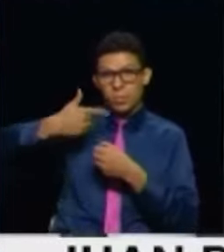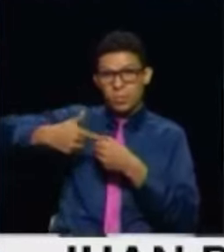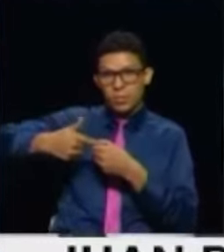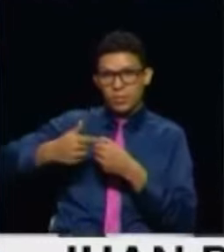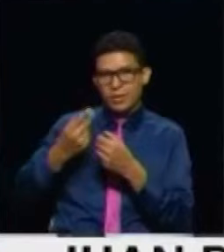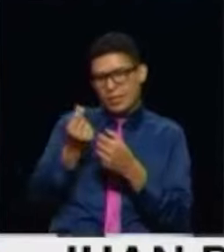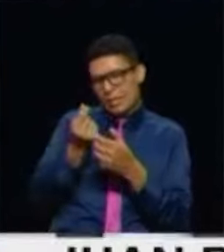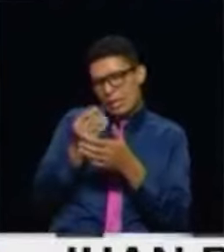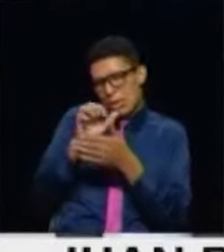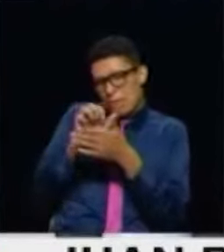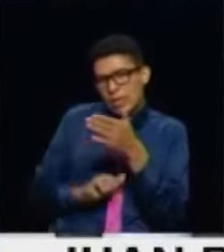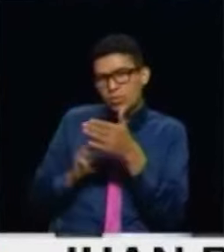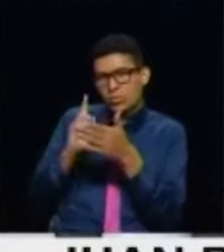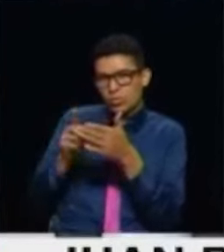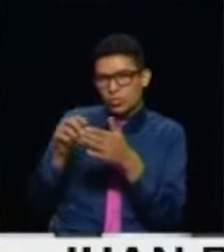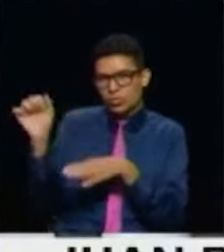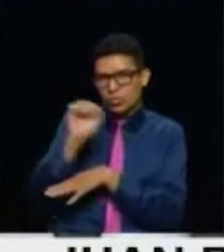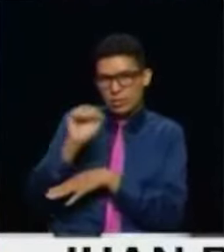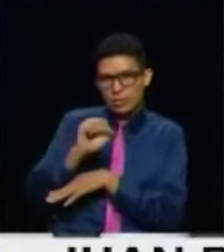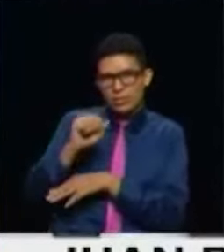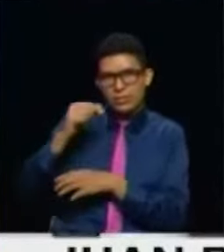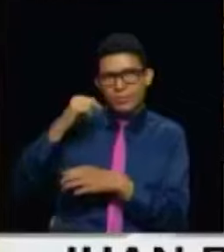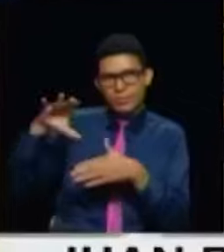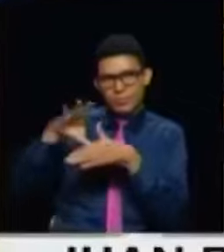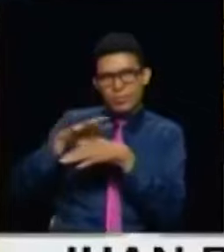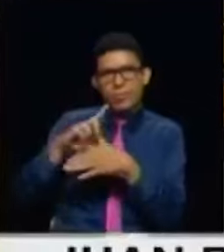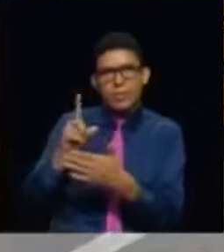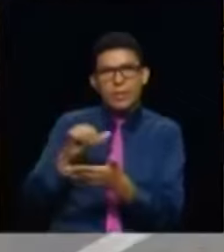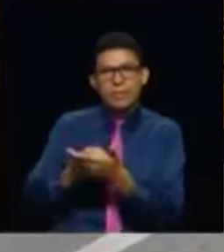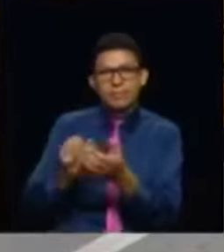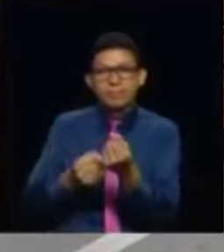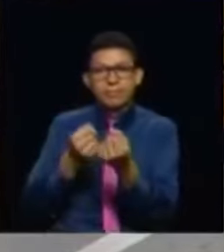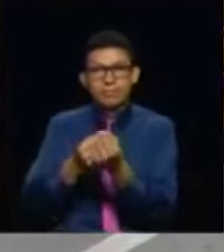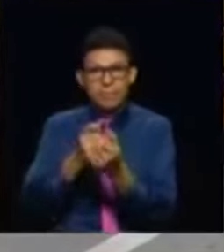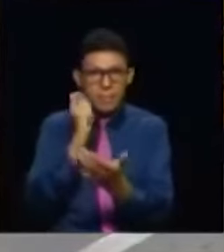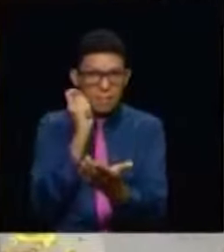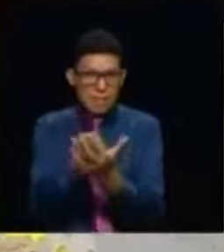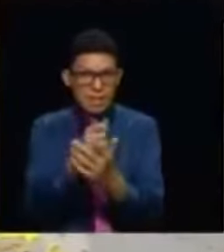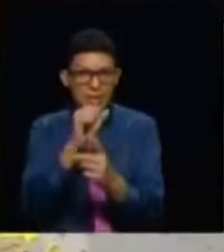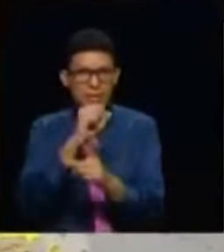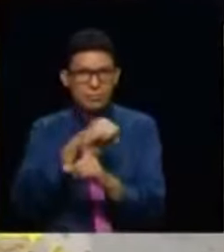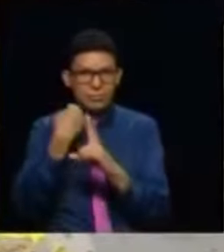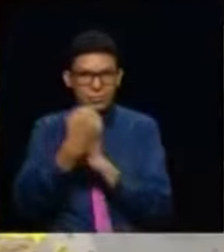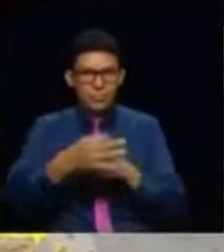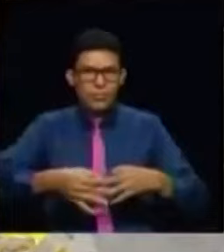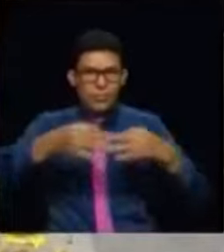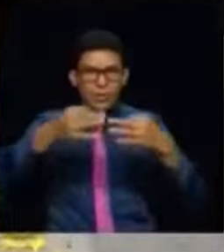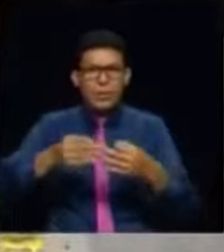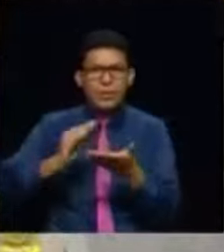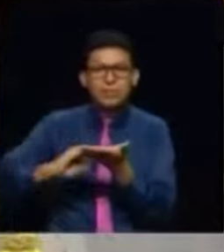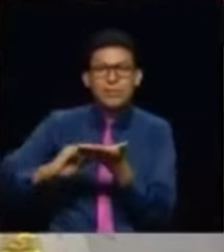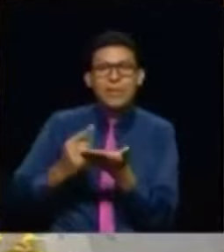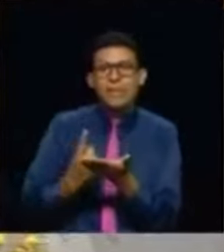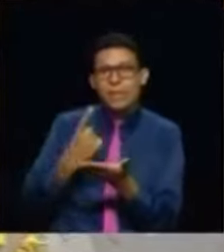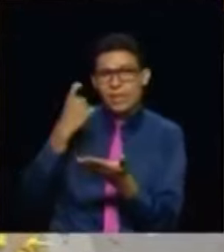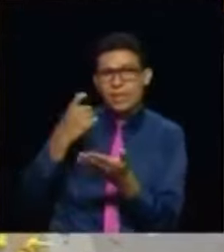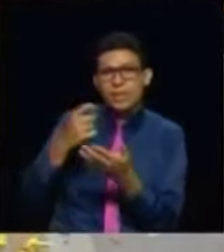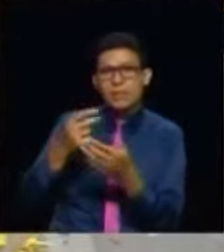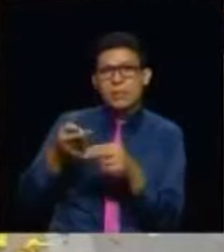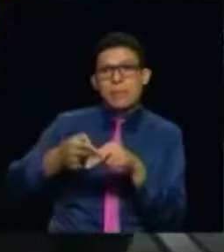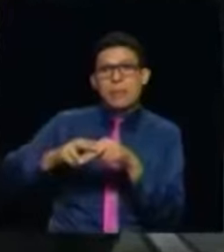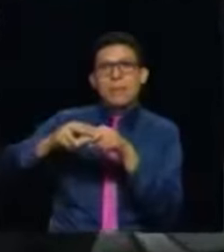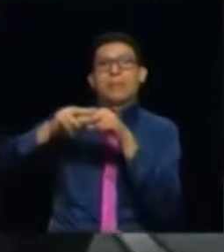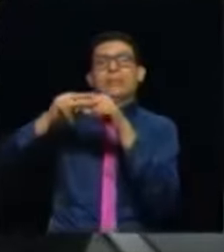para mitigar el precio de la gasolina, apoyo en el pago de la seguridad social y la falta de soluciones ante el incremento del transporte